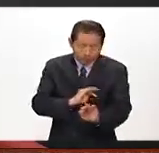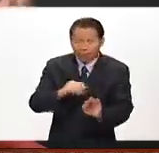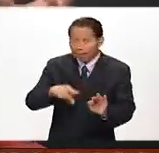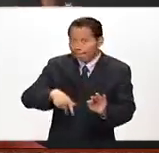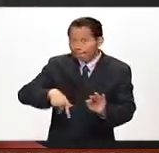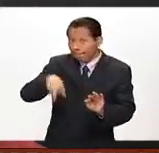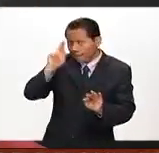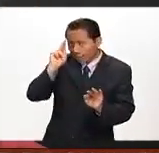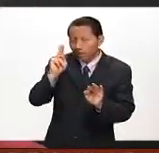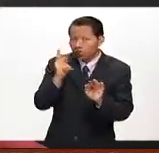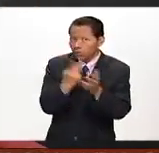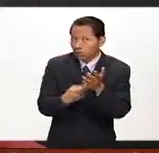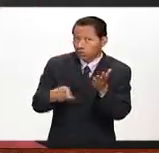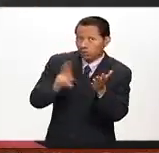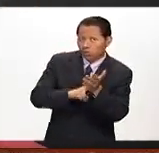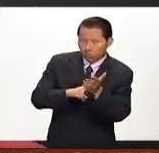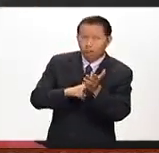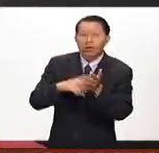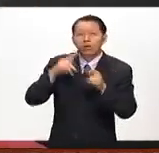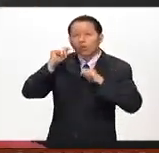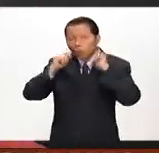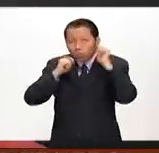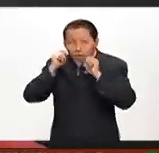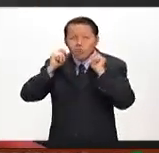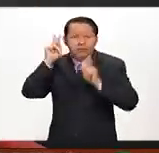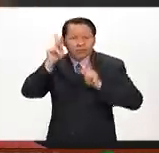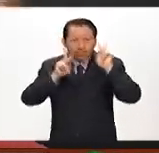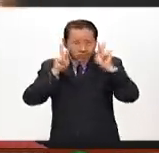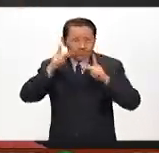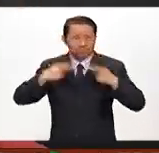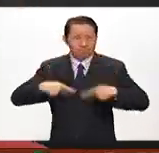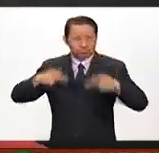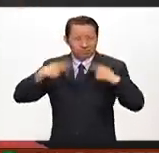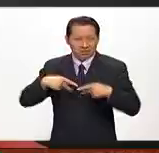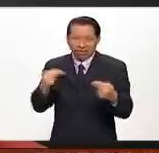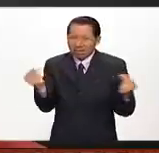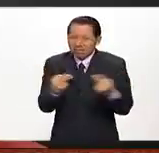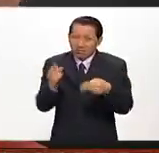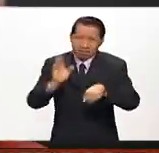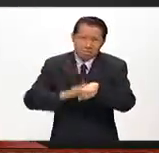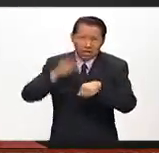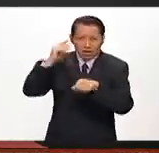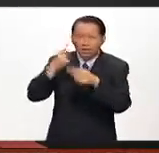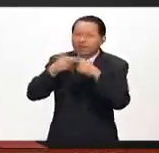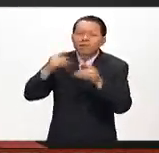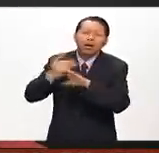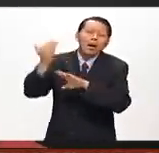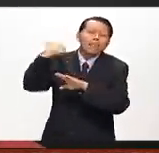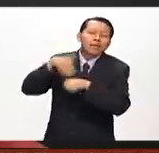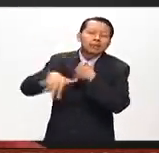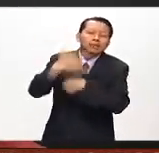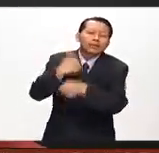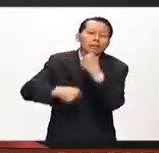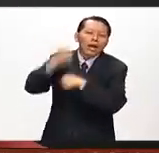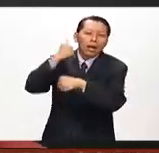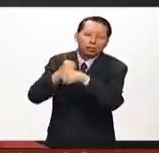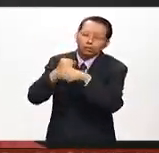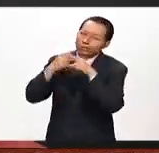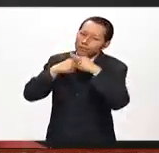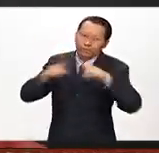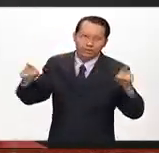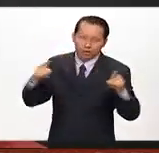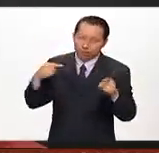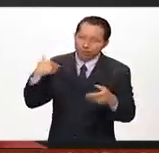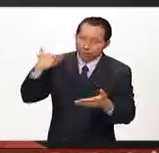exigencias de nuestros turistas o de nuestros visitantes no son las mismas de hace 15 años. Necesitamos gente profesionista